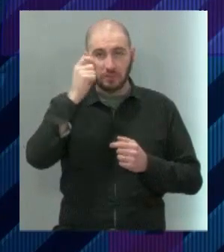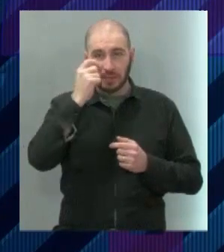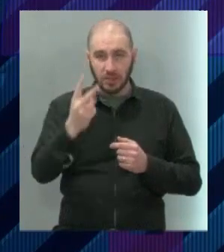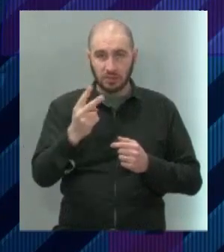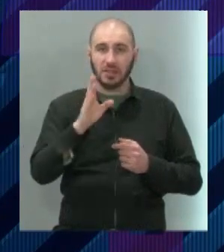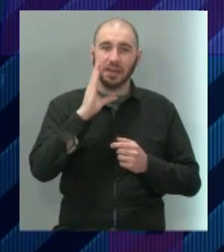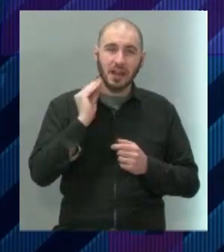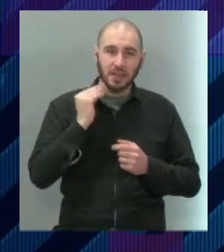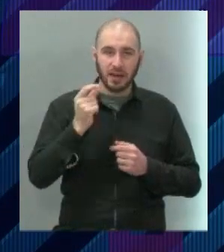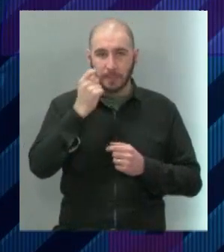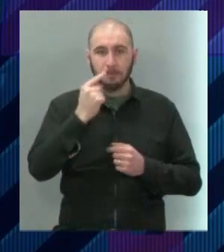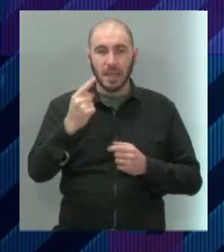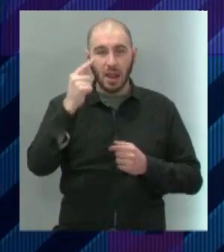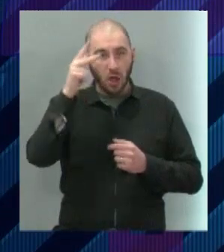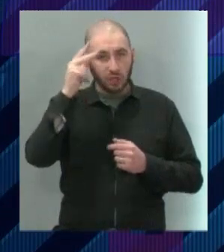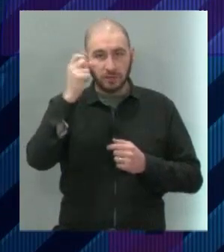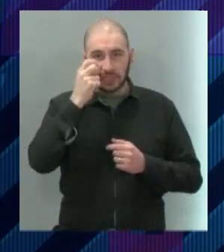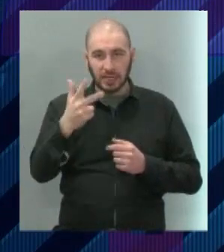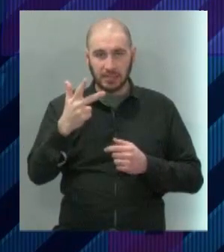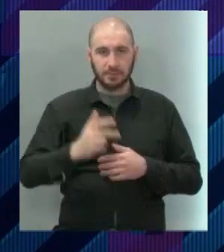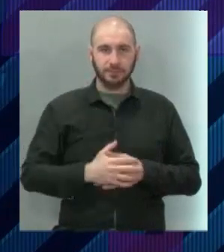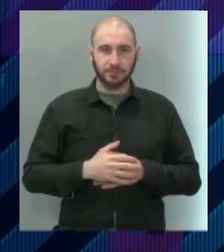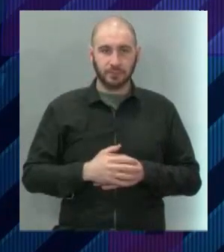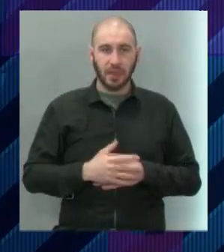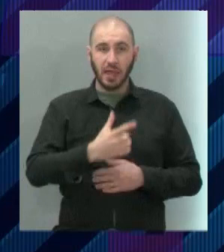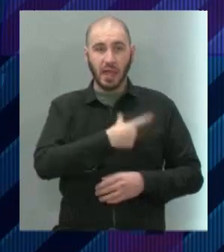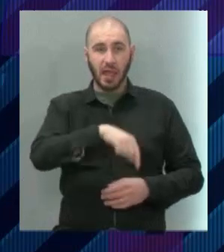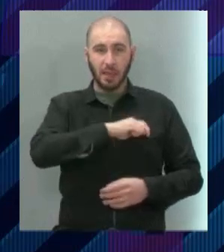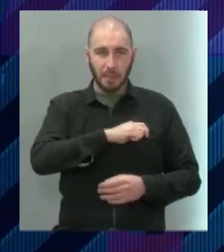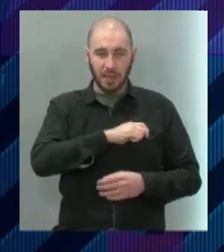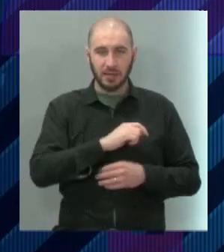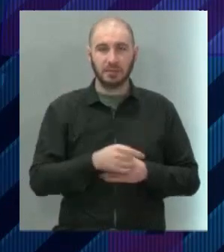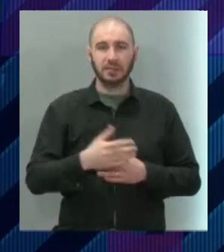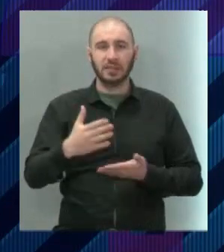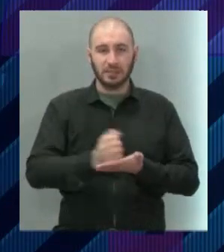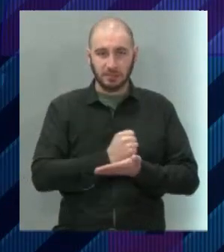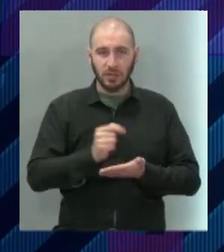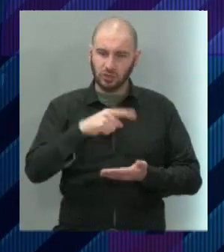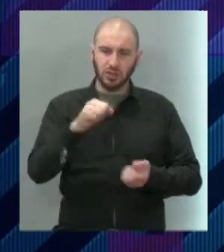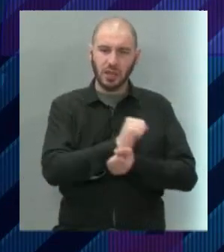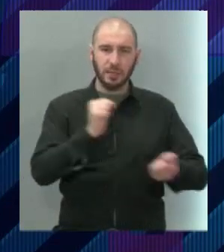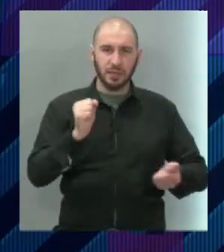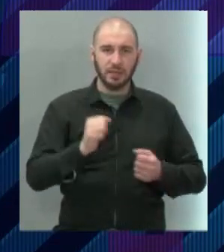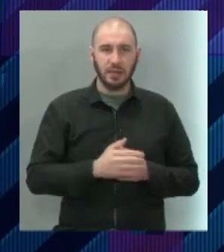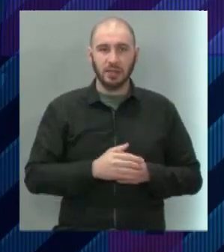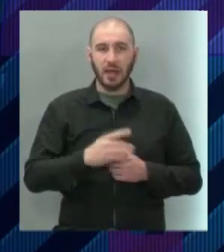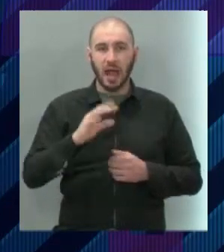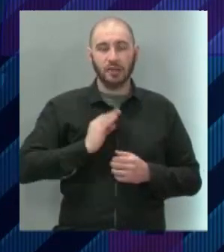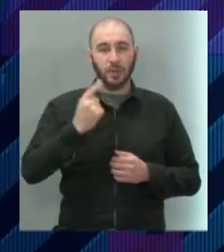1822 e Inglaterra en 1823. España recién admitió que éramos independientes